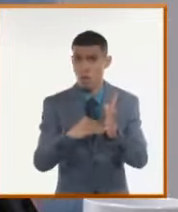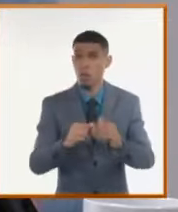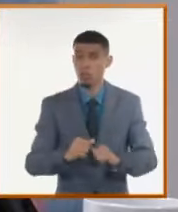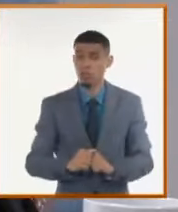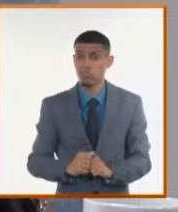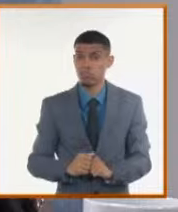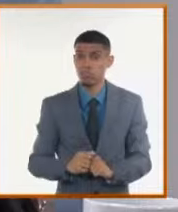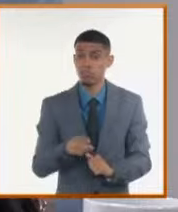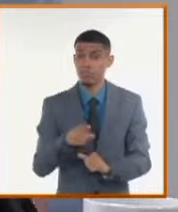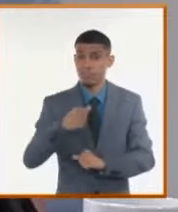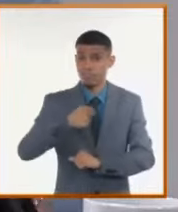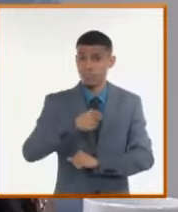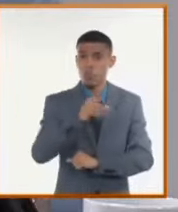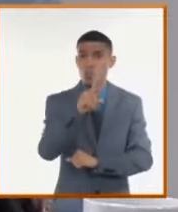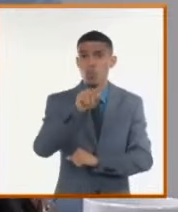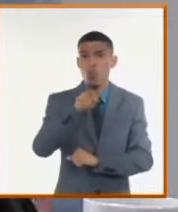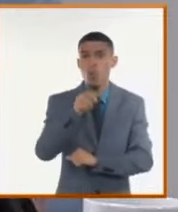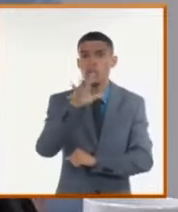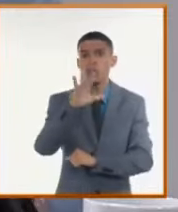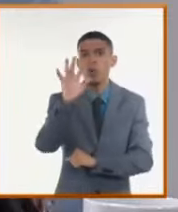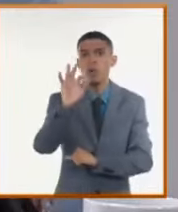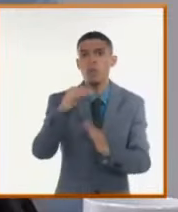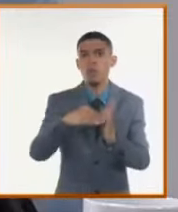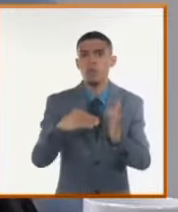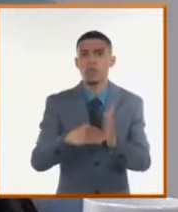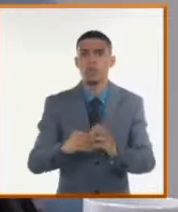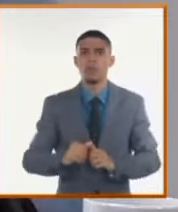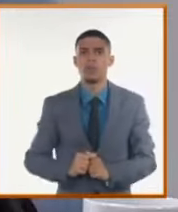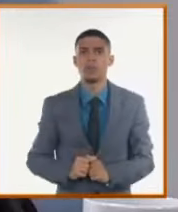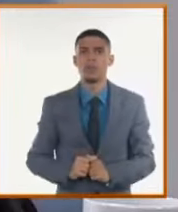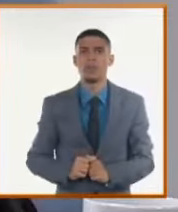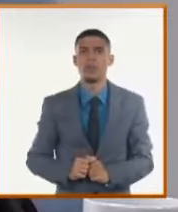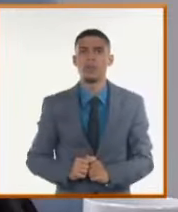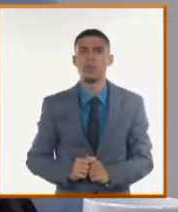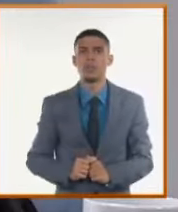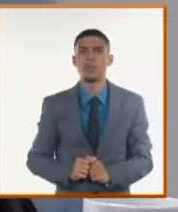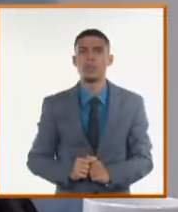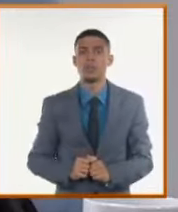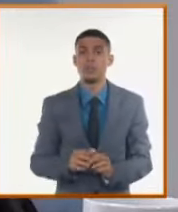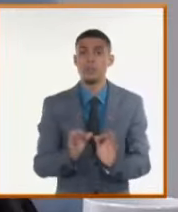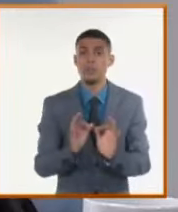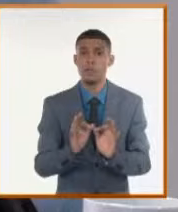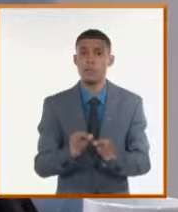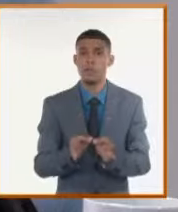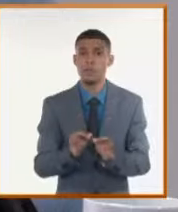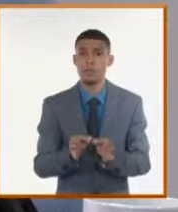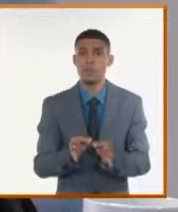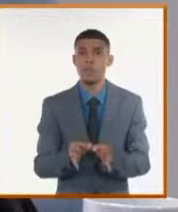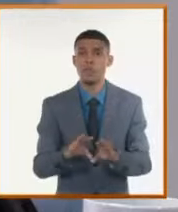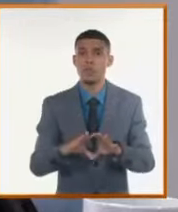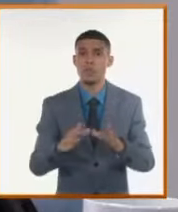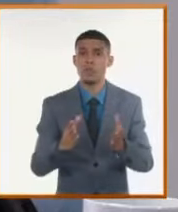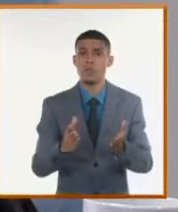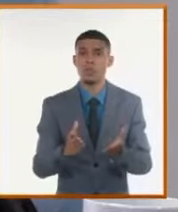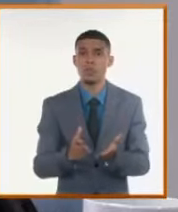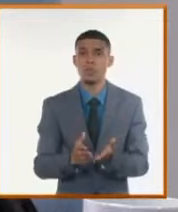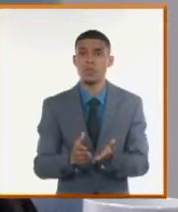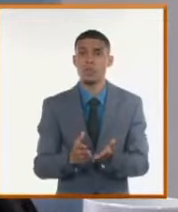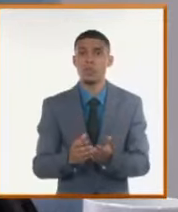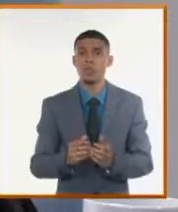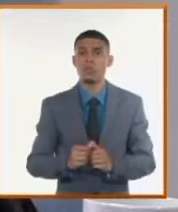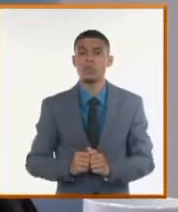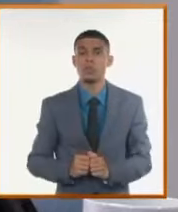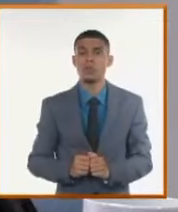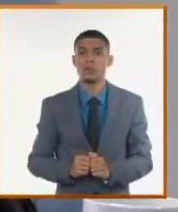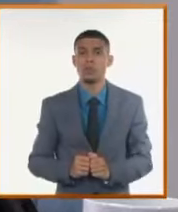mediano porte 1,5 millones aproximadamente los vagones de carga las casillas están sobre los 60,000 70,000 un